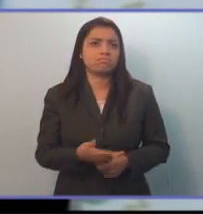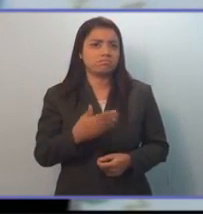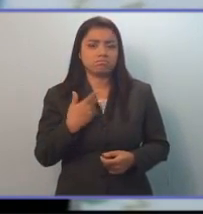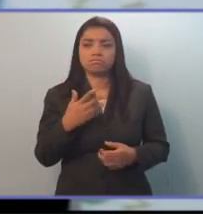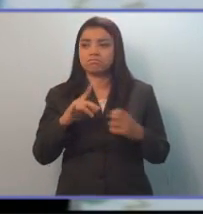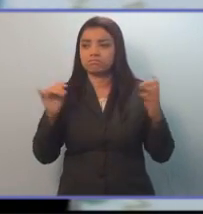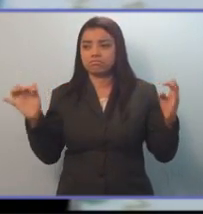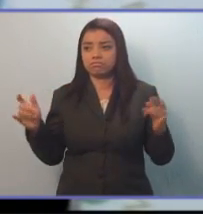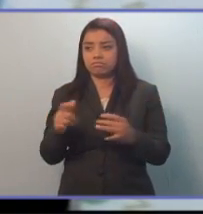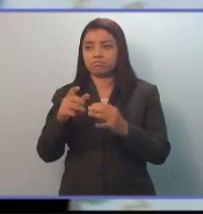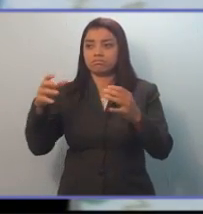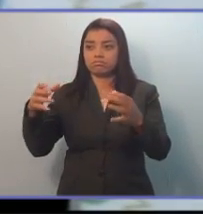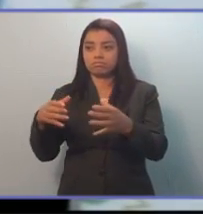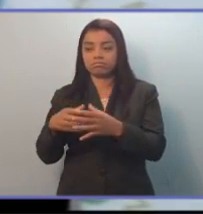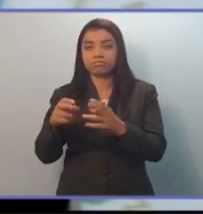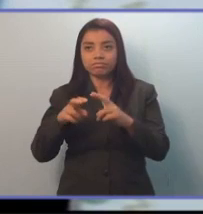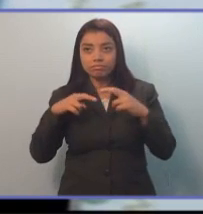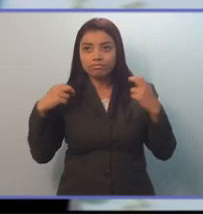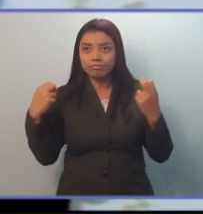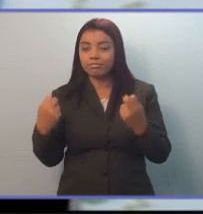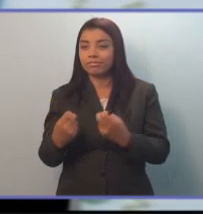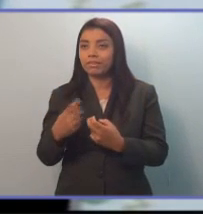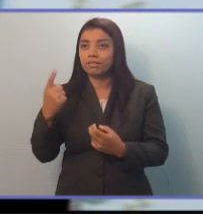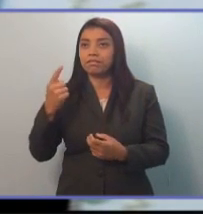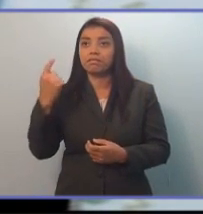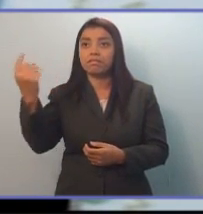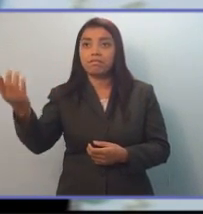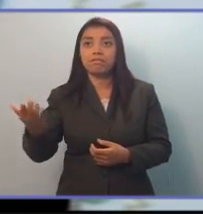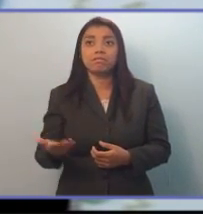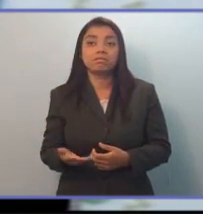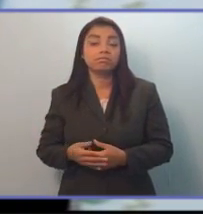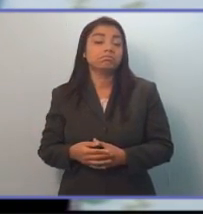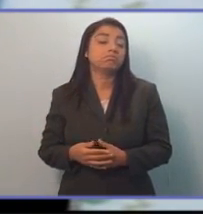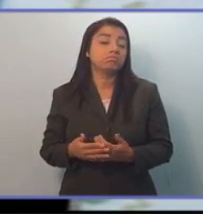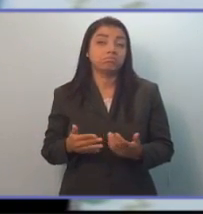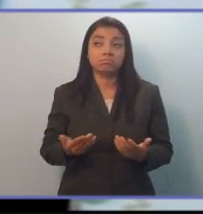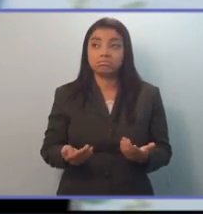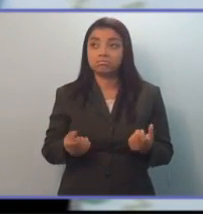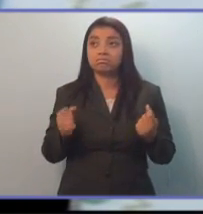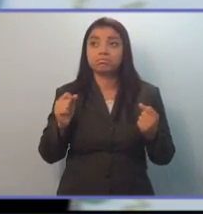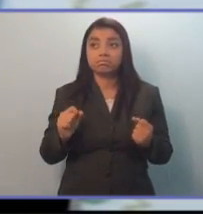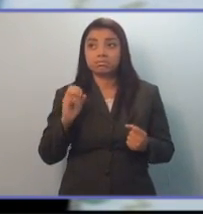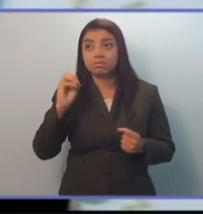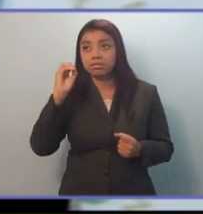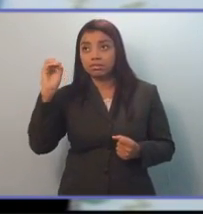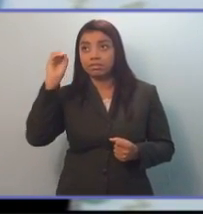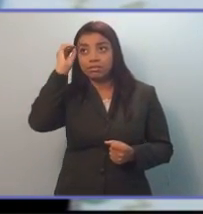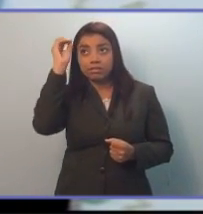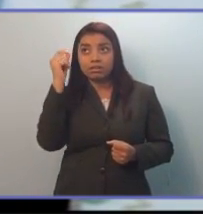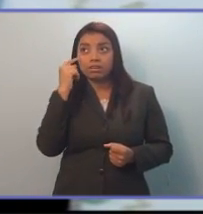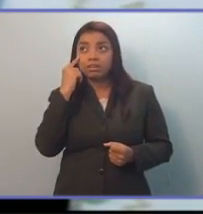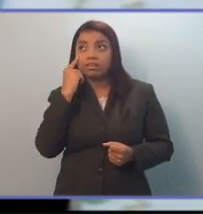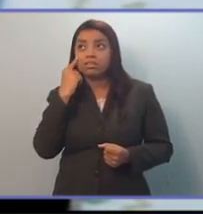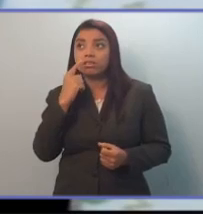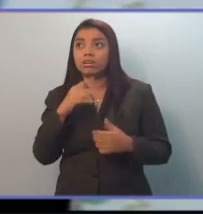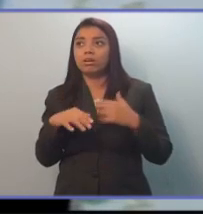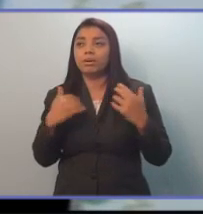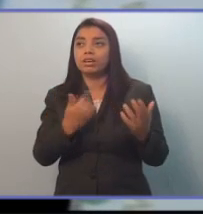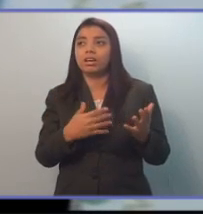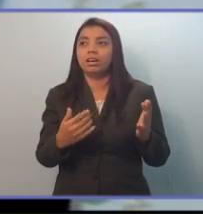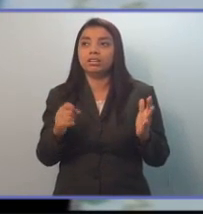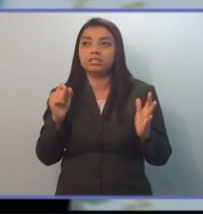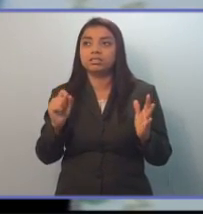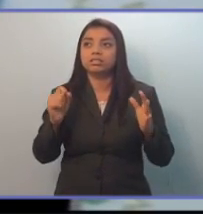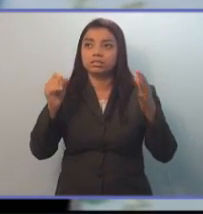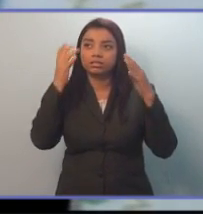sala de audiencias donde todas las personas ingresan y pueden observar el por qué yo tomé tal